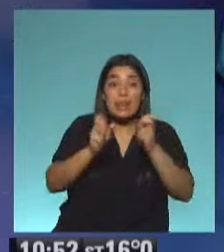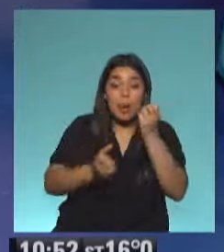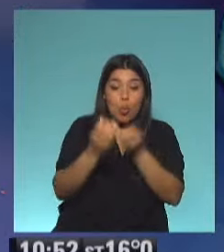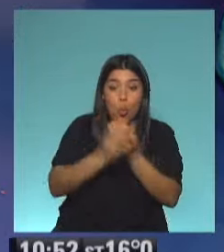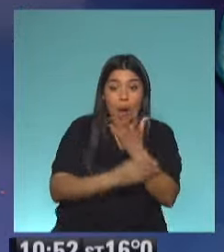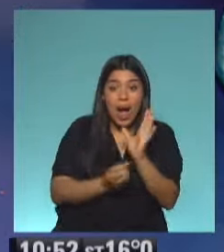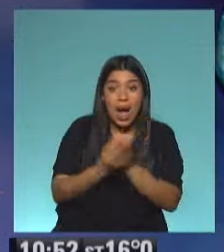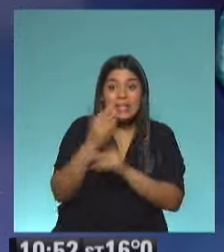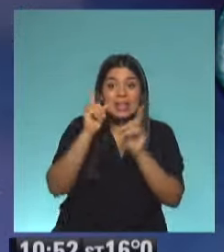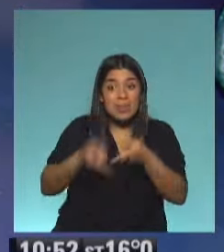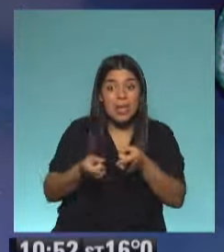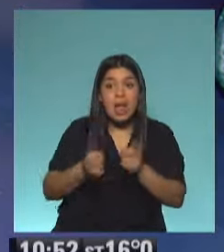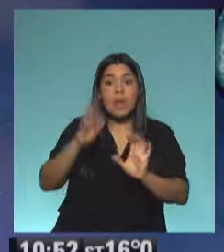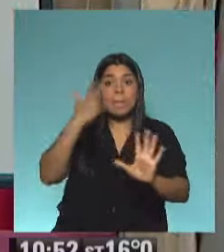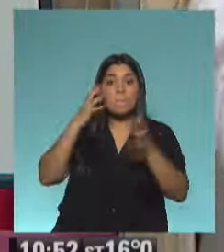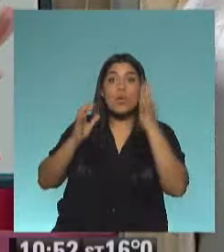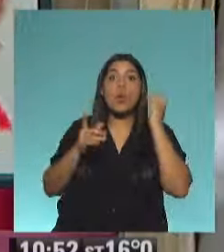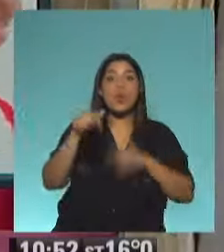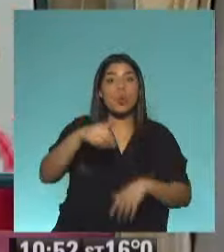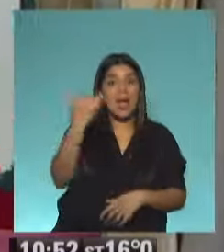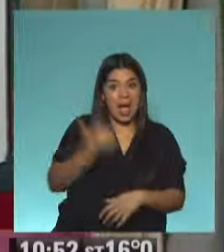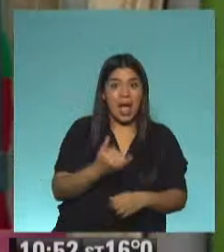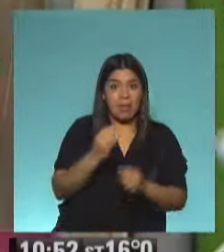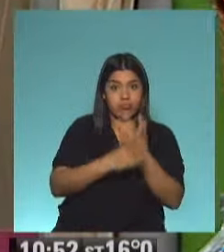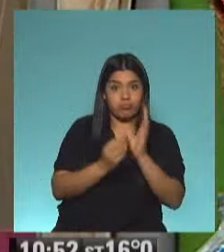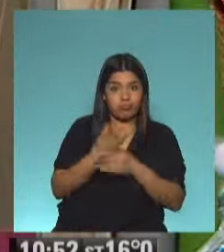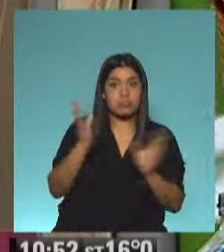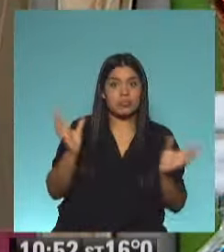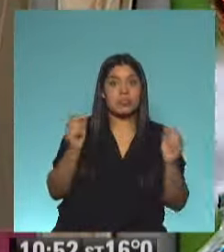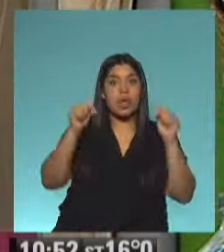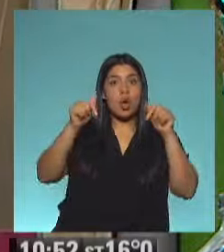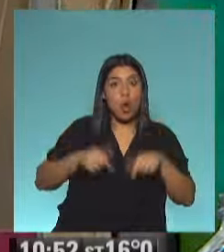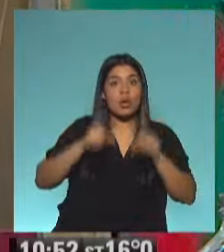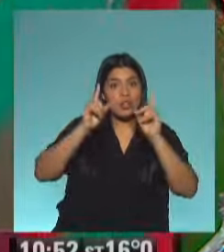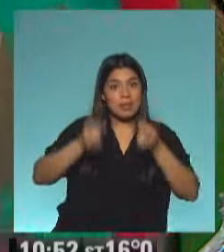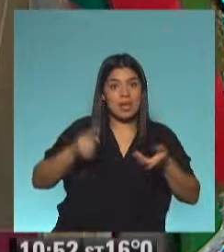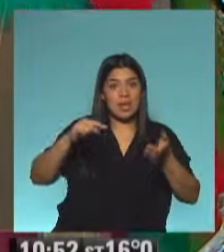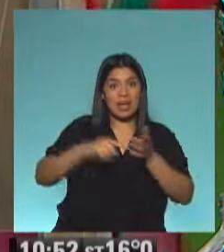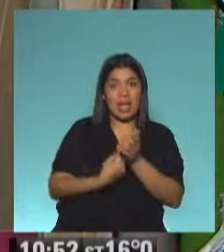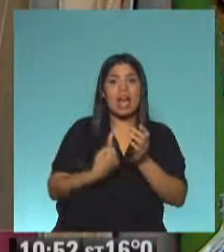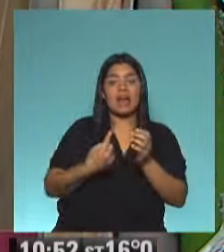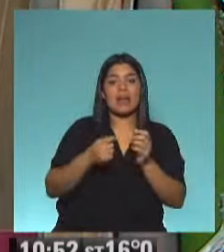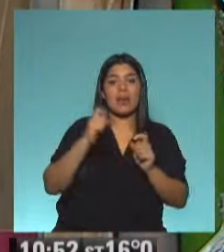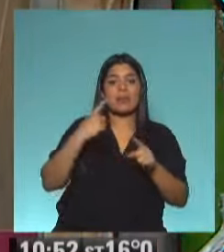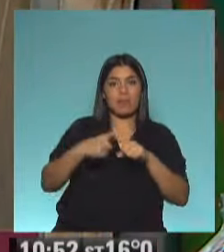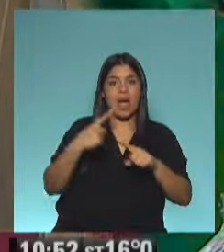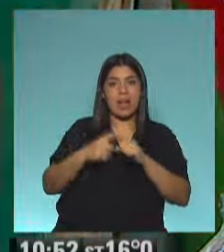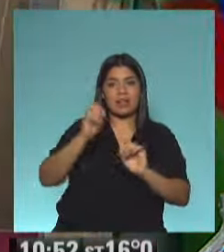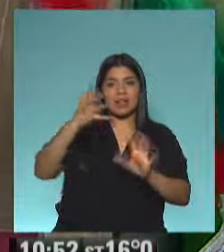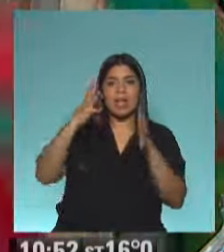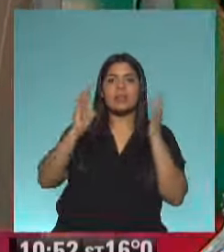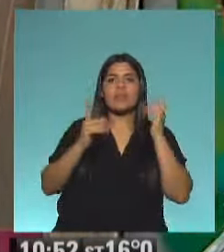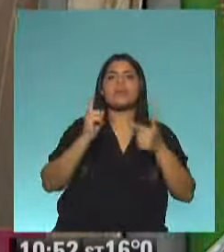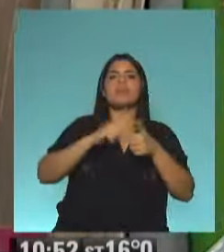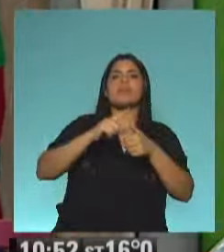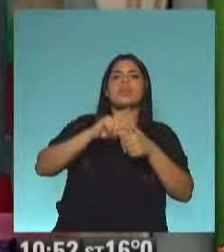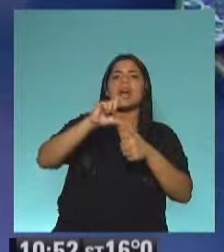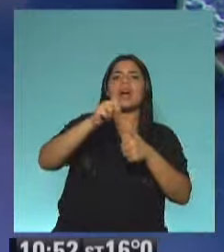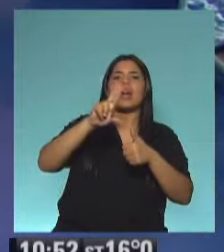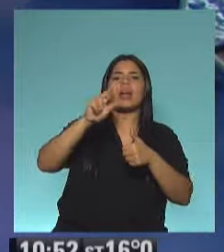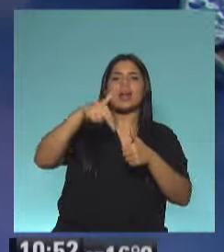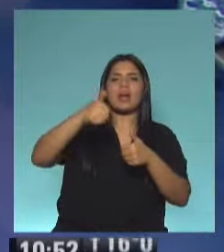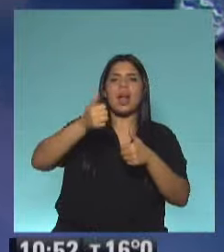murga. Y hablamos hoy del carnaval porteño. Conocimos el ritmo del carnavalito de la mano no, de... No, el